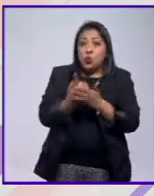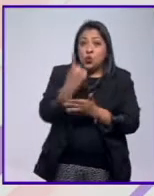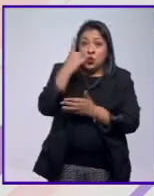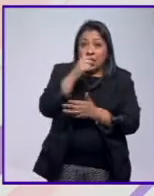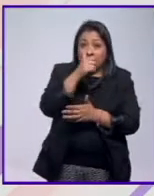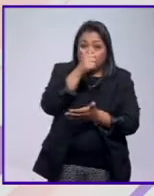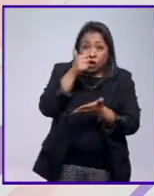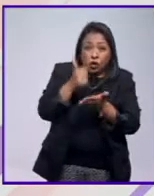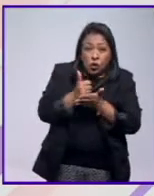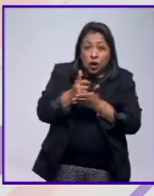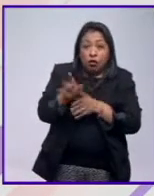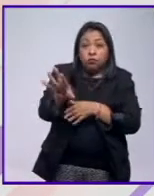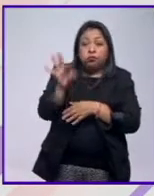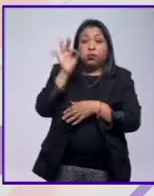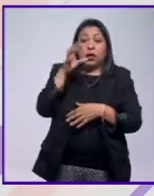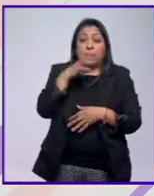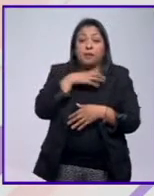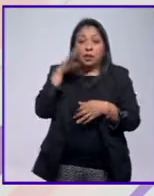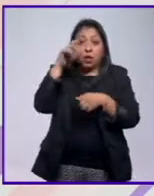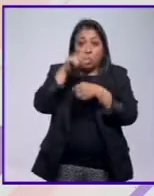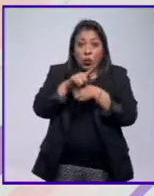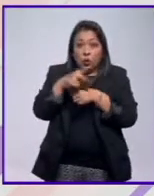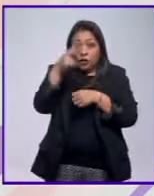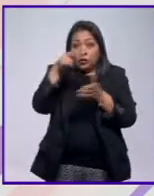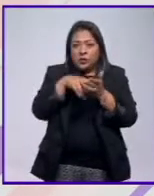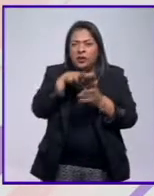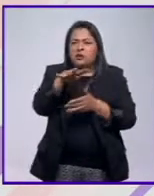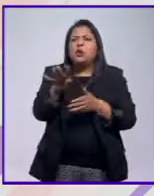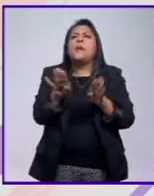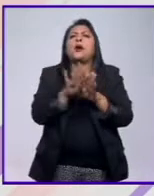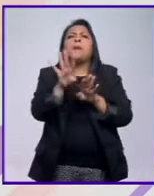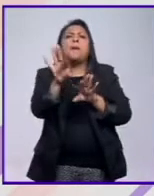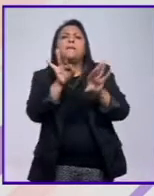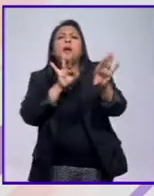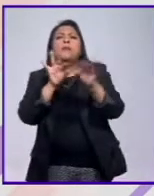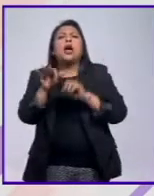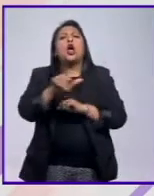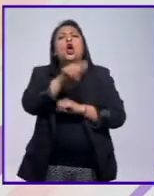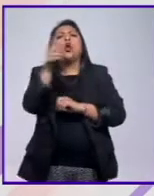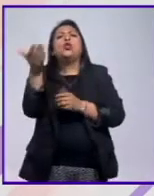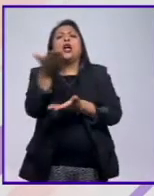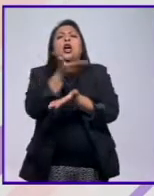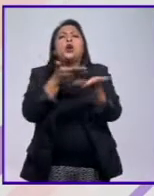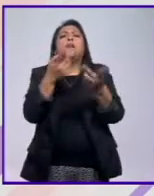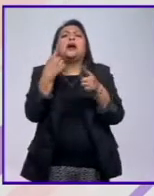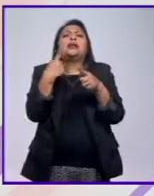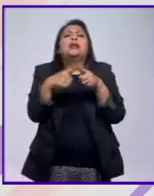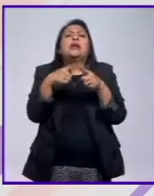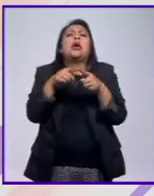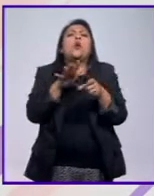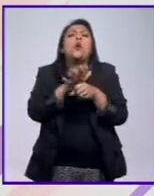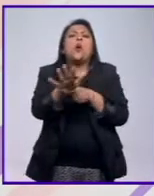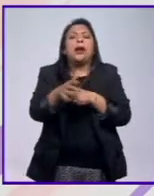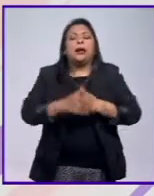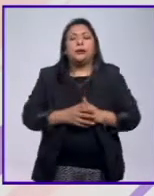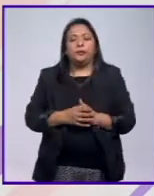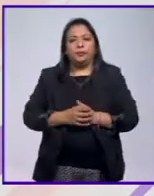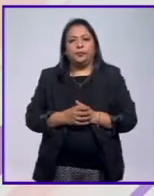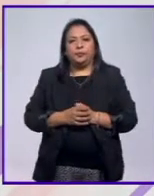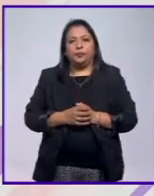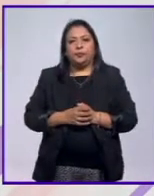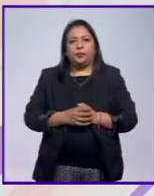europea denominada capital cultural este año. ¿Cómo se designan y cuál es la otra que comparte esta distinción?